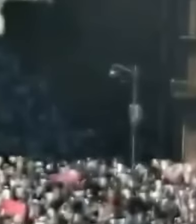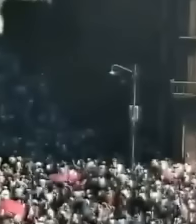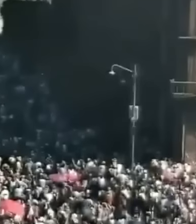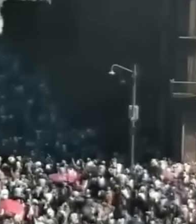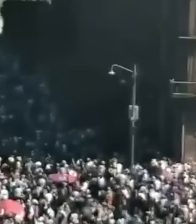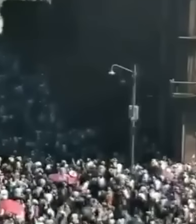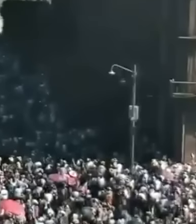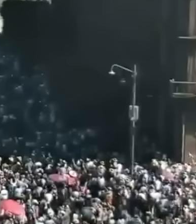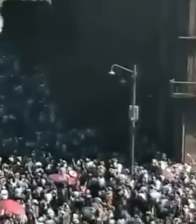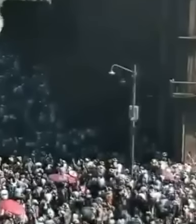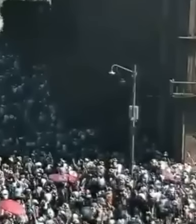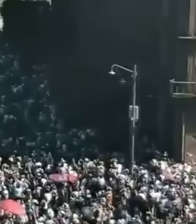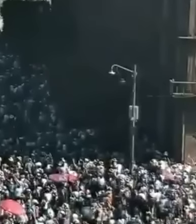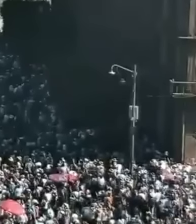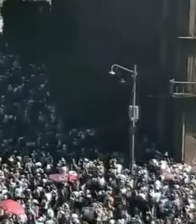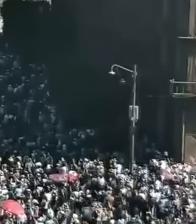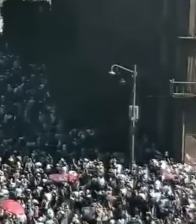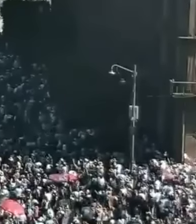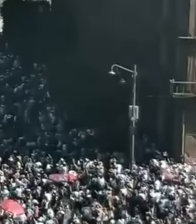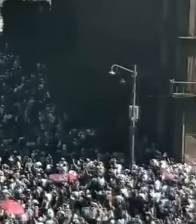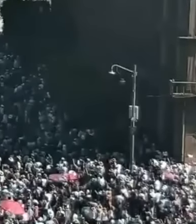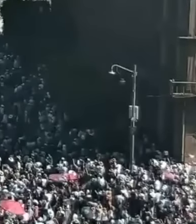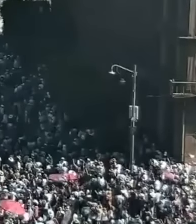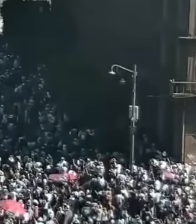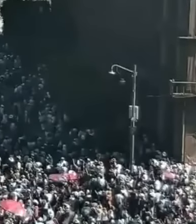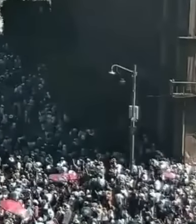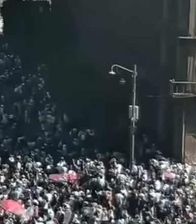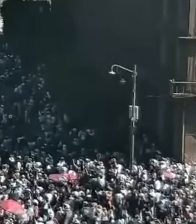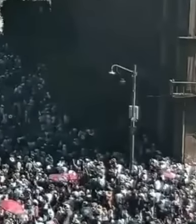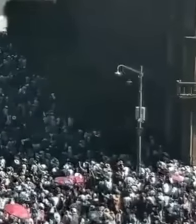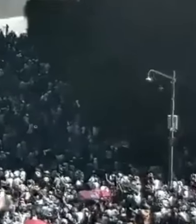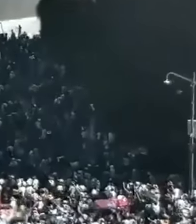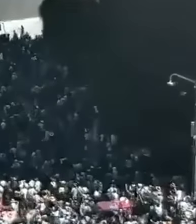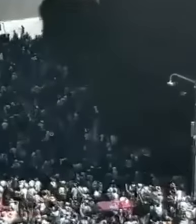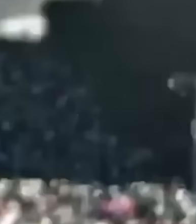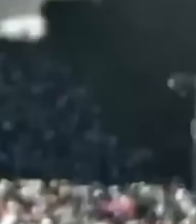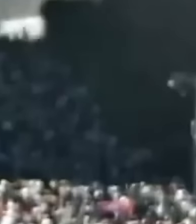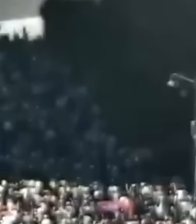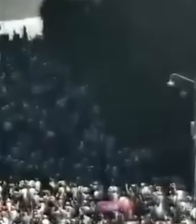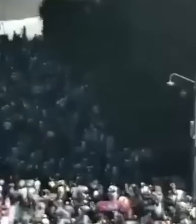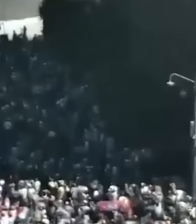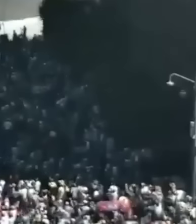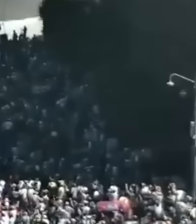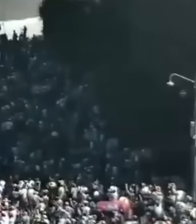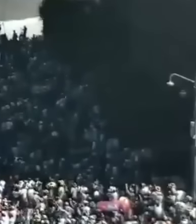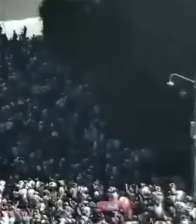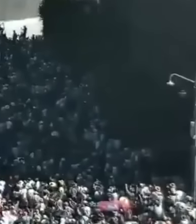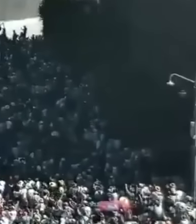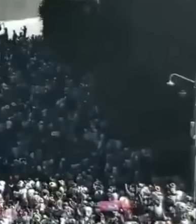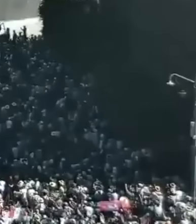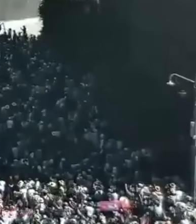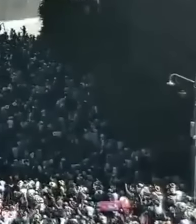había un impulso de cerca de 90 millones de pesos promoviendo